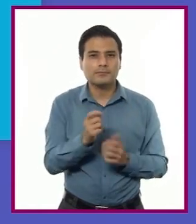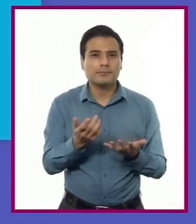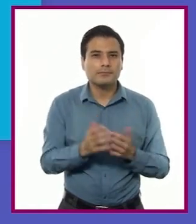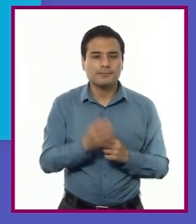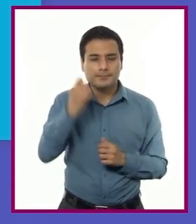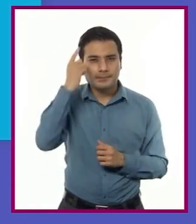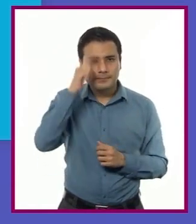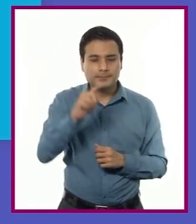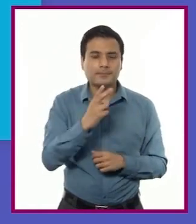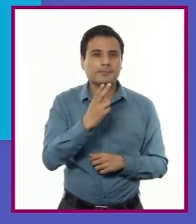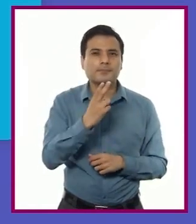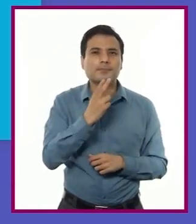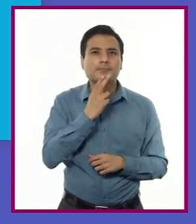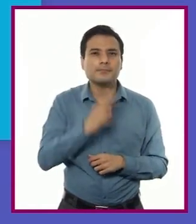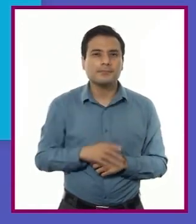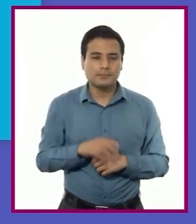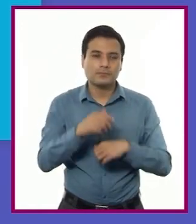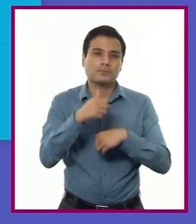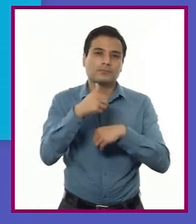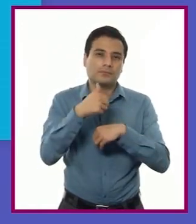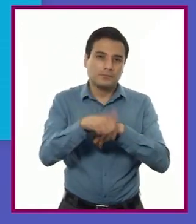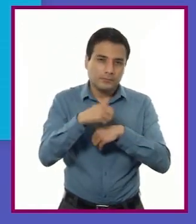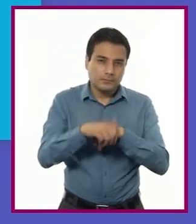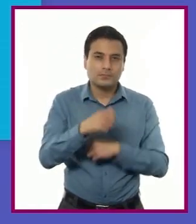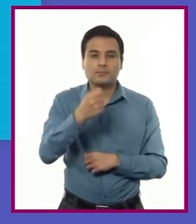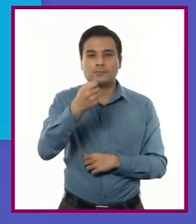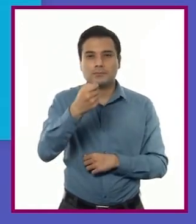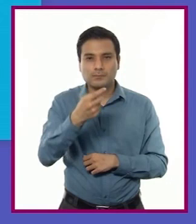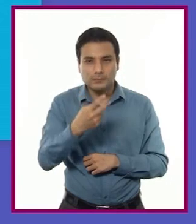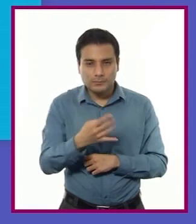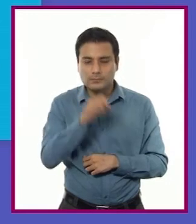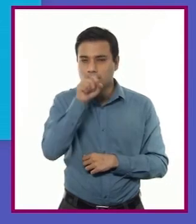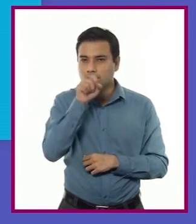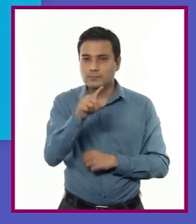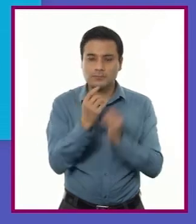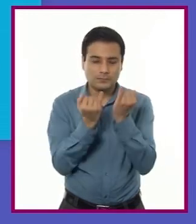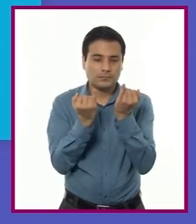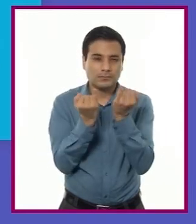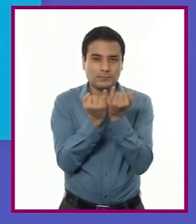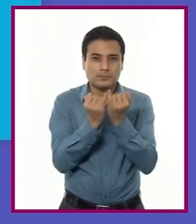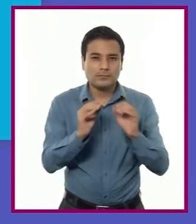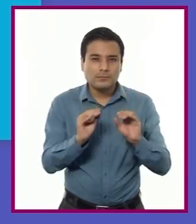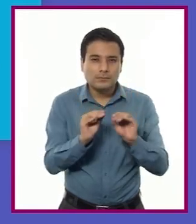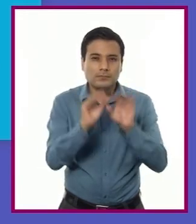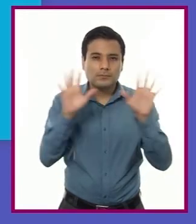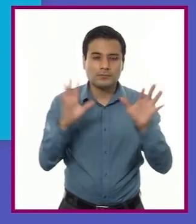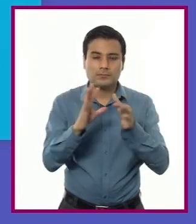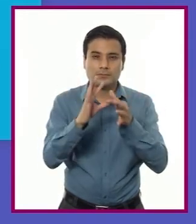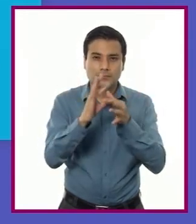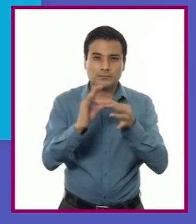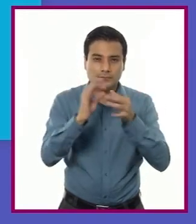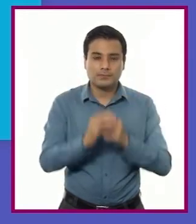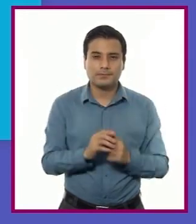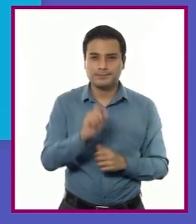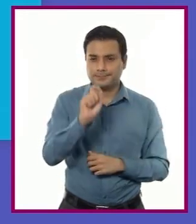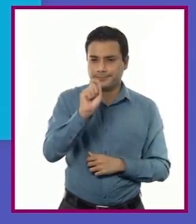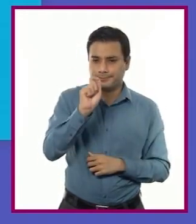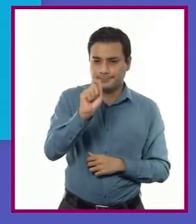el establecimiento de una enumeración, sirve para determinar una aclaración. Los 2 puntos